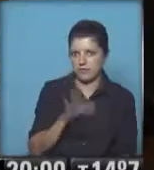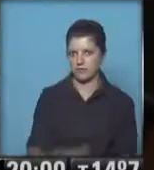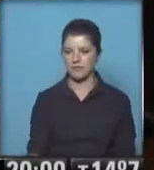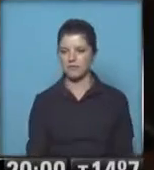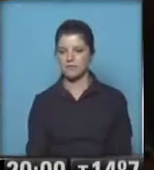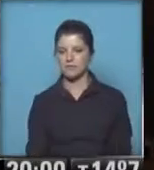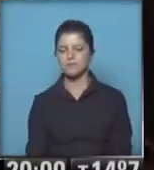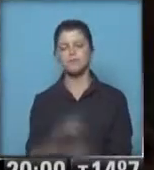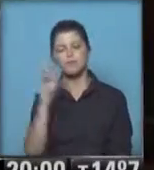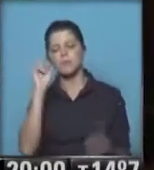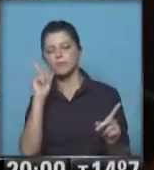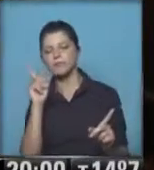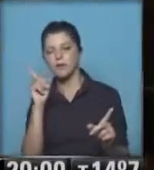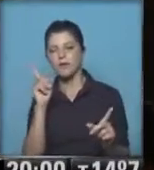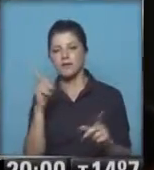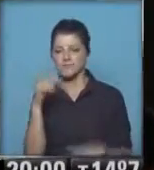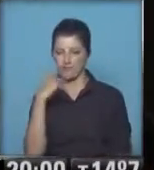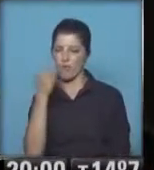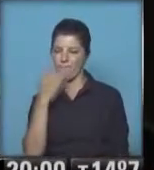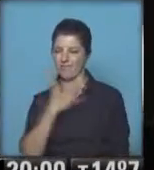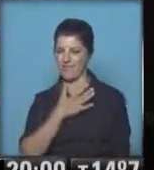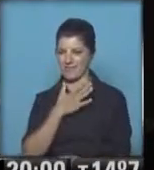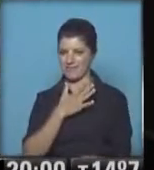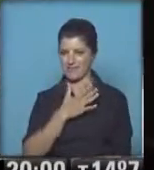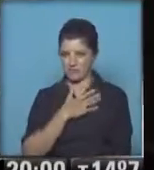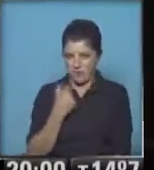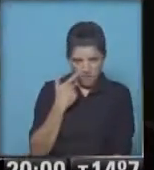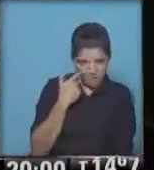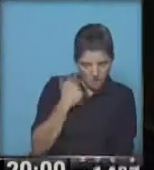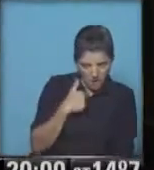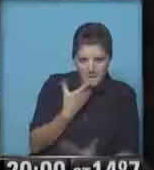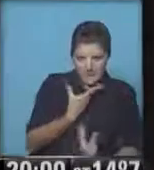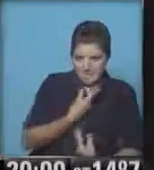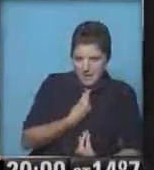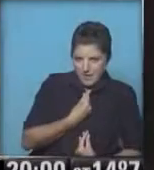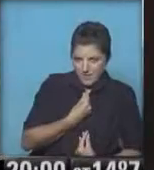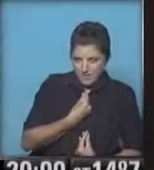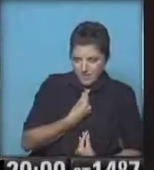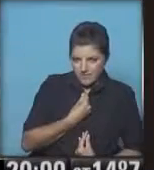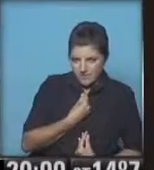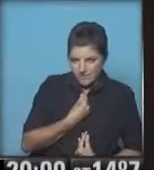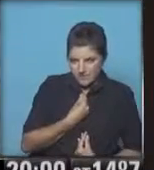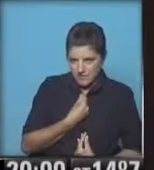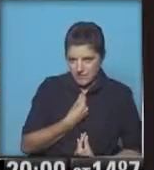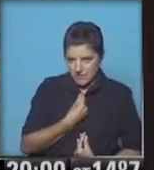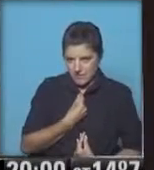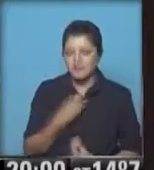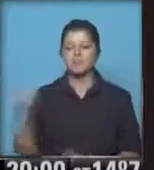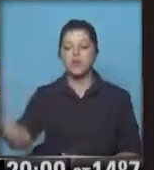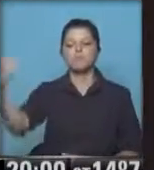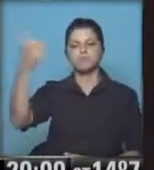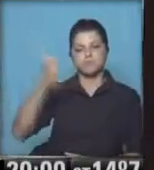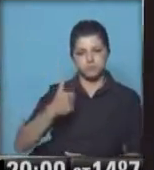Y venía la profesora, tal vez se dio cuenta que era el tímido, asustado, ahí, y me agarraba de mi